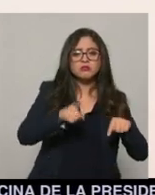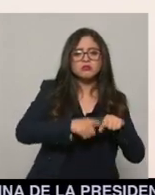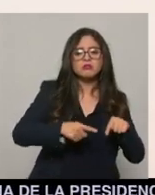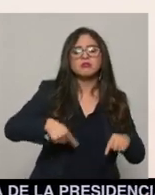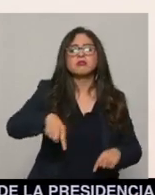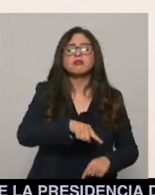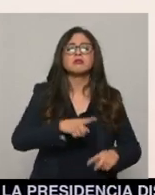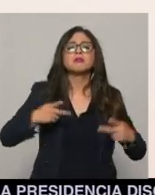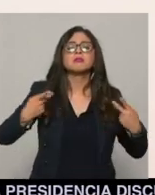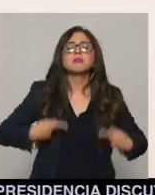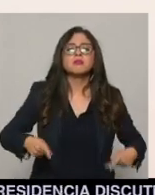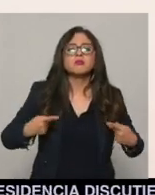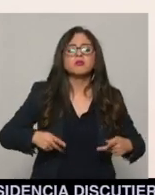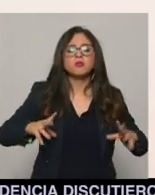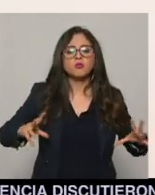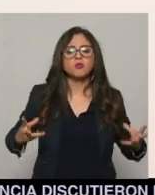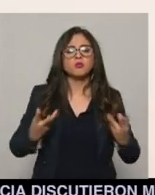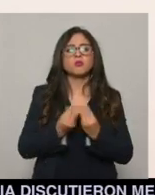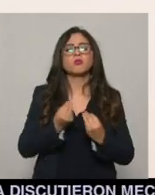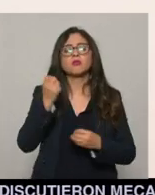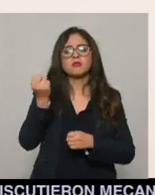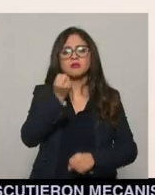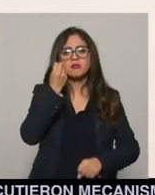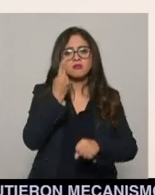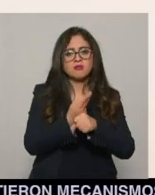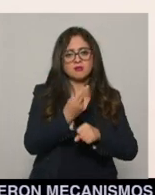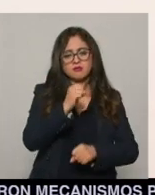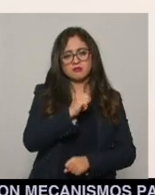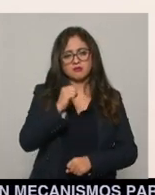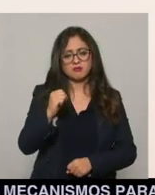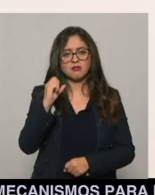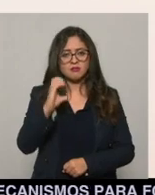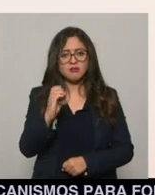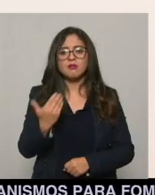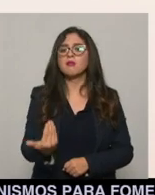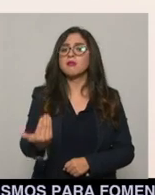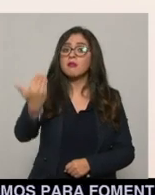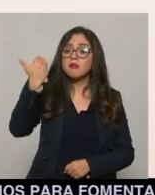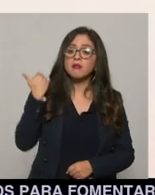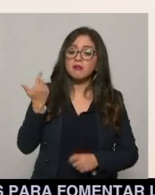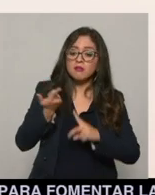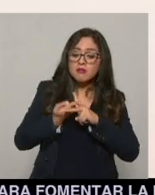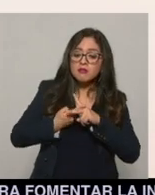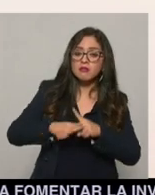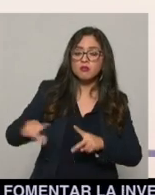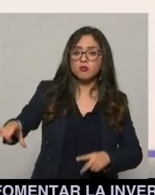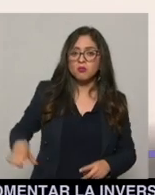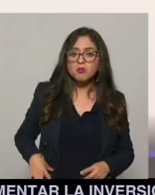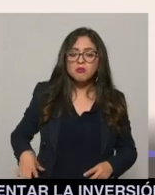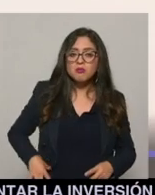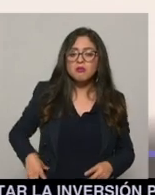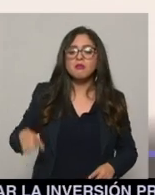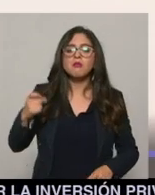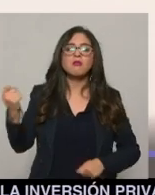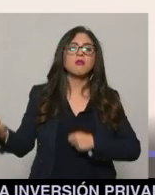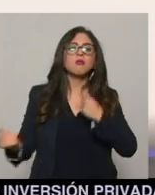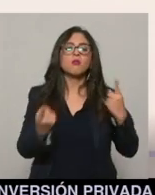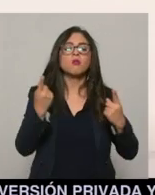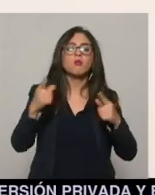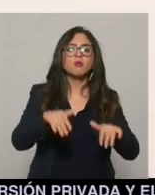los personajes que están en el interior de la Secretaría de Seguridad. Cuando iba a empezar este gobierno, se fueron varios de